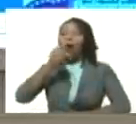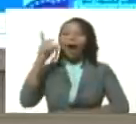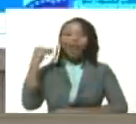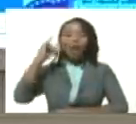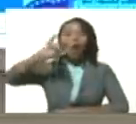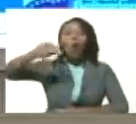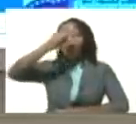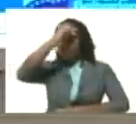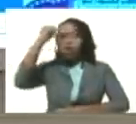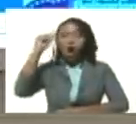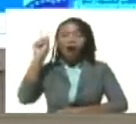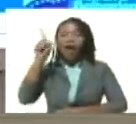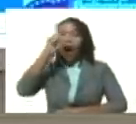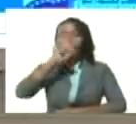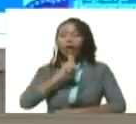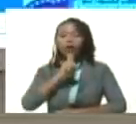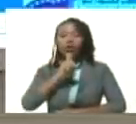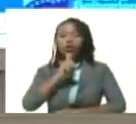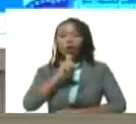Borges en el año,